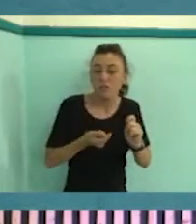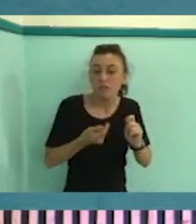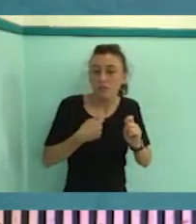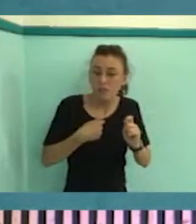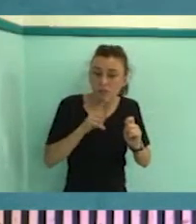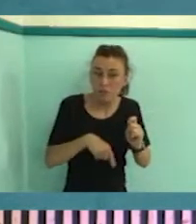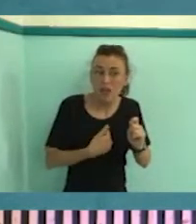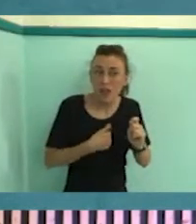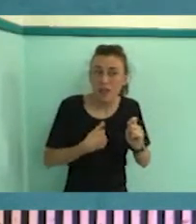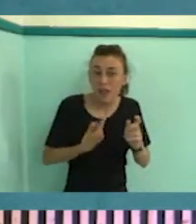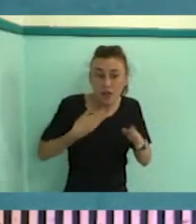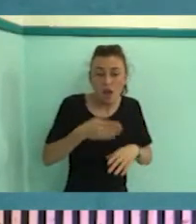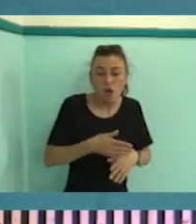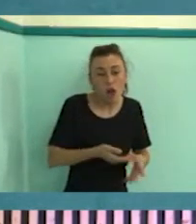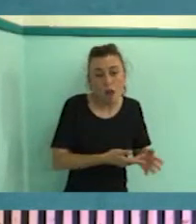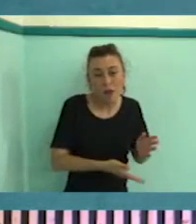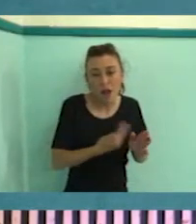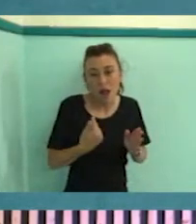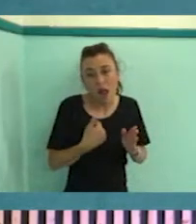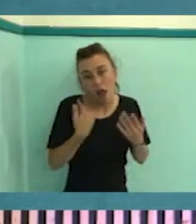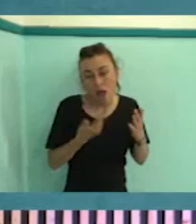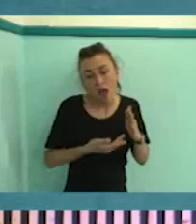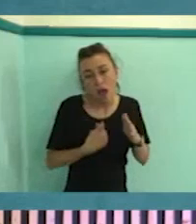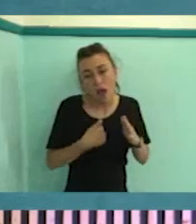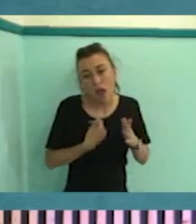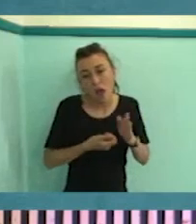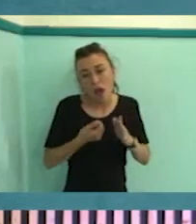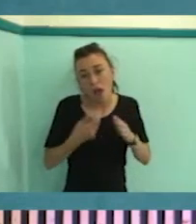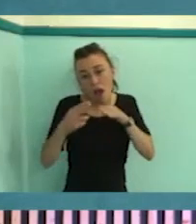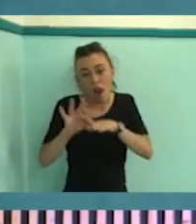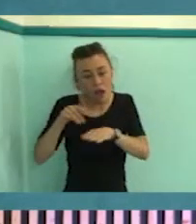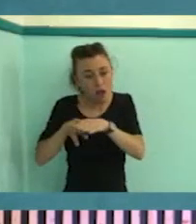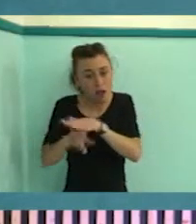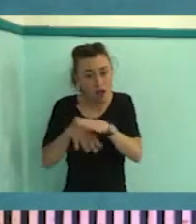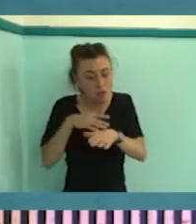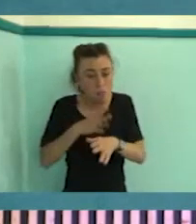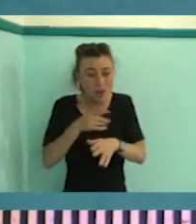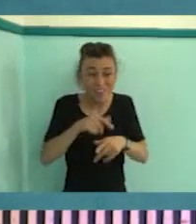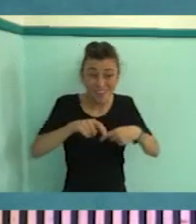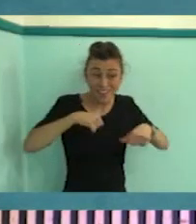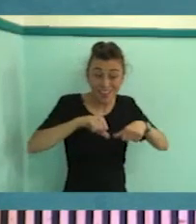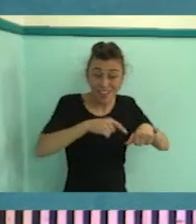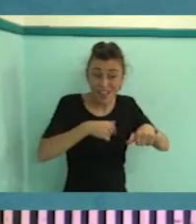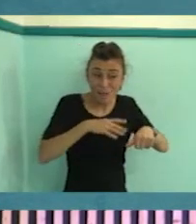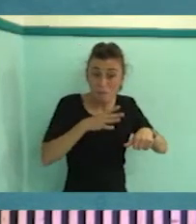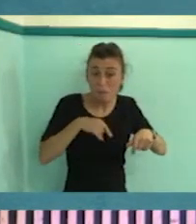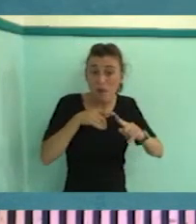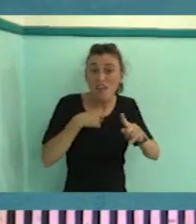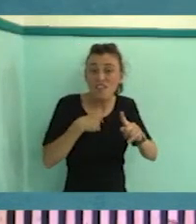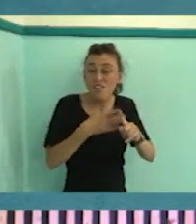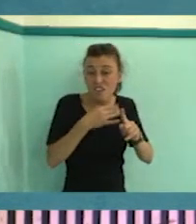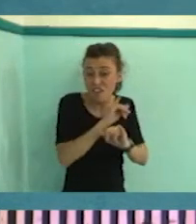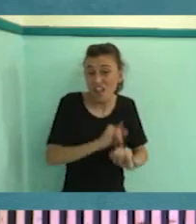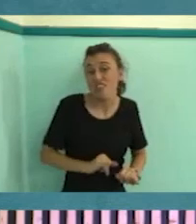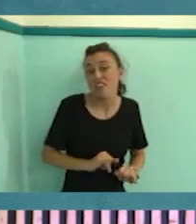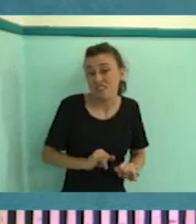ya muertas porque han querido entrar para ser felices y tener unas tetas preciosas para irse a la playa es muy triste y es muy frívolo pero es